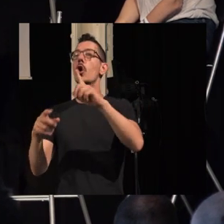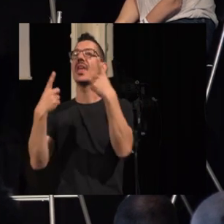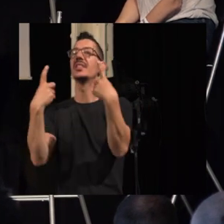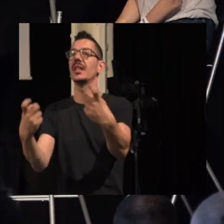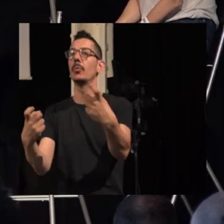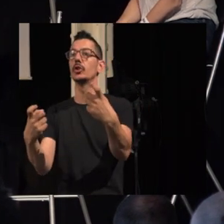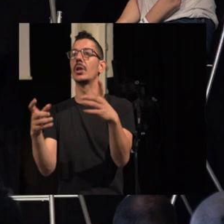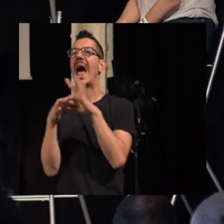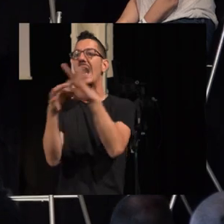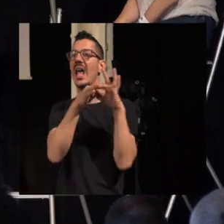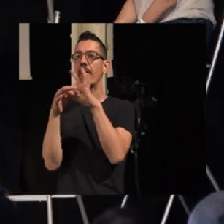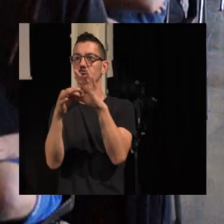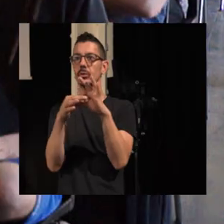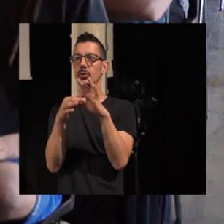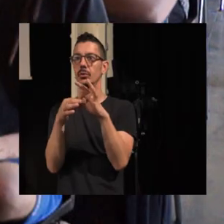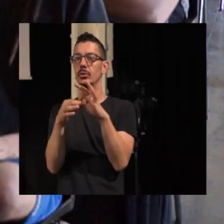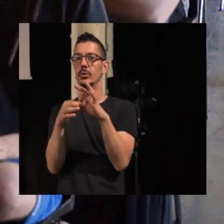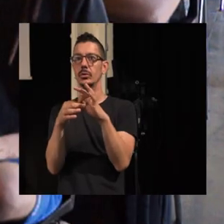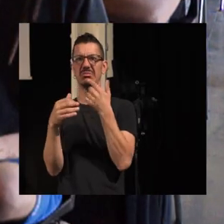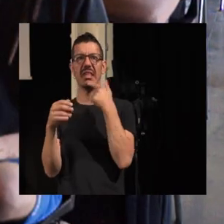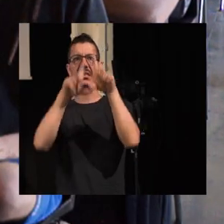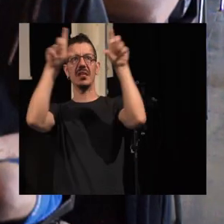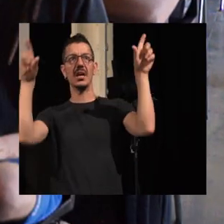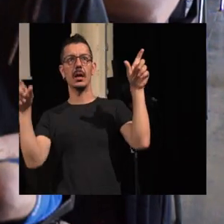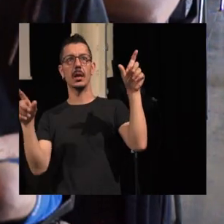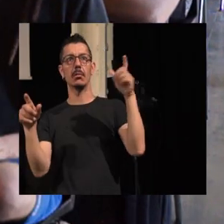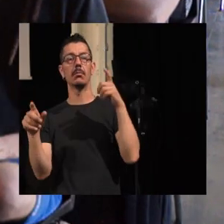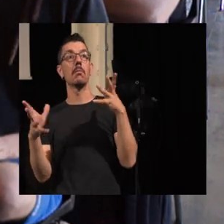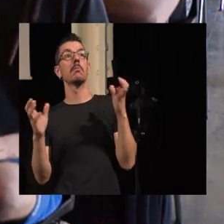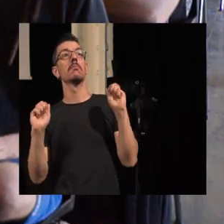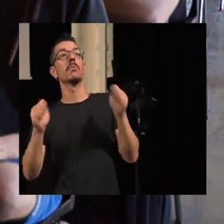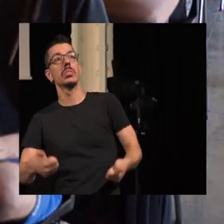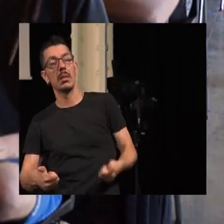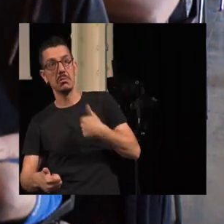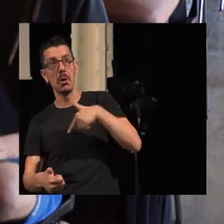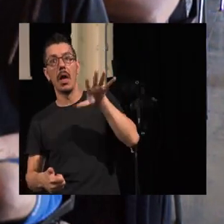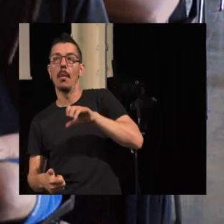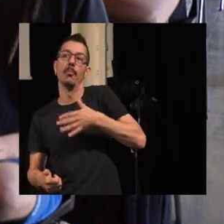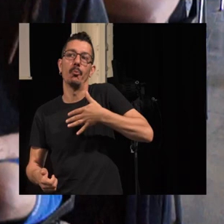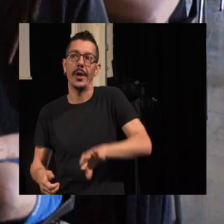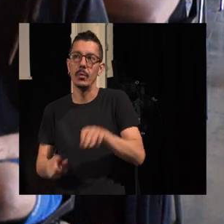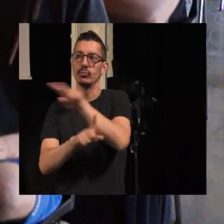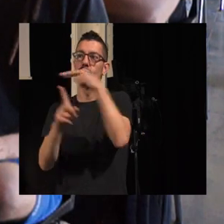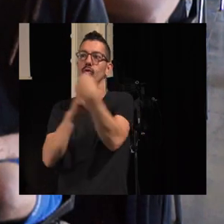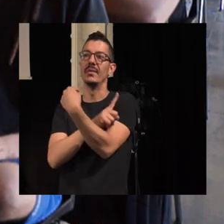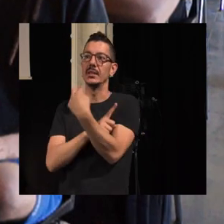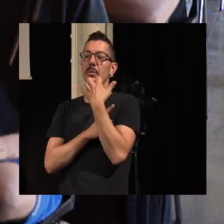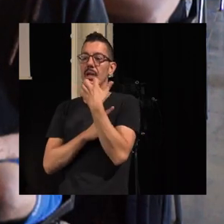alianzas. Vale, yo lo puedo entender desde un punto de vista